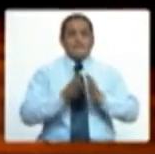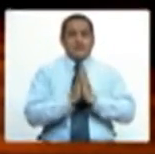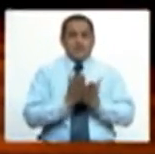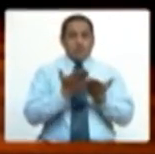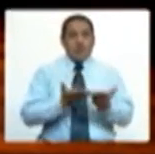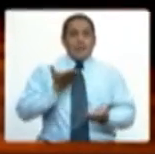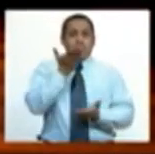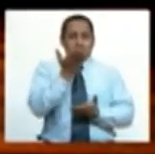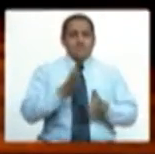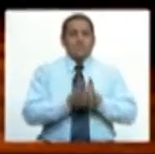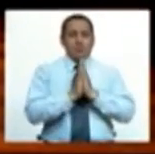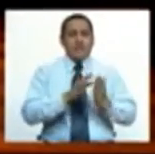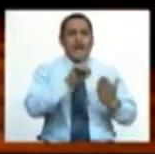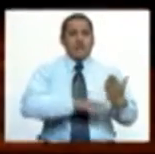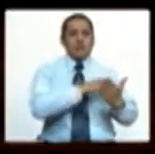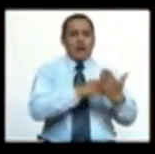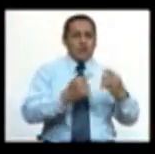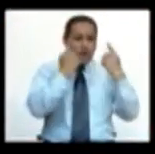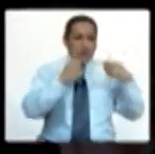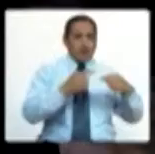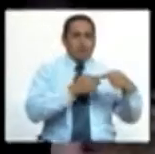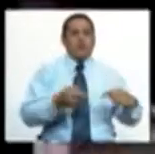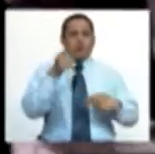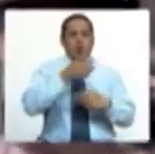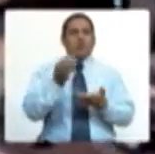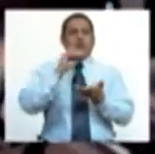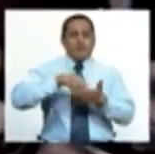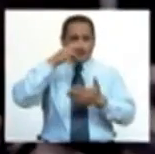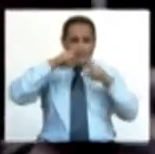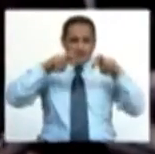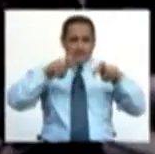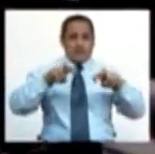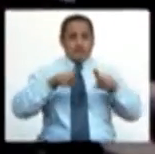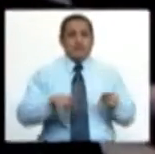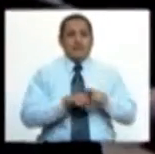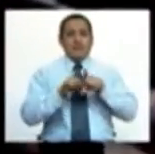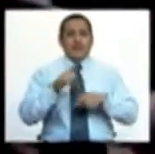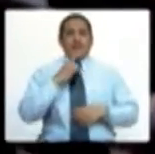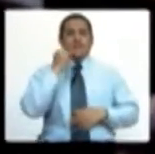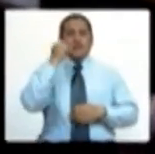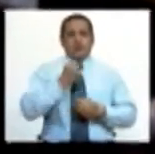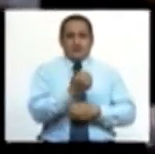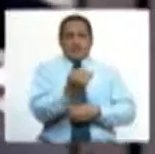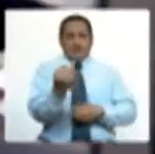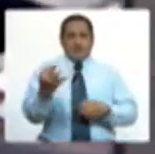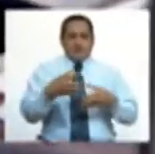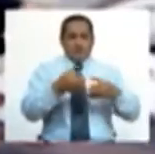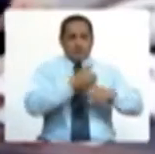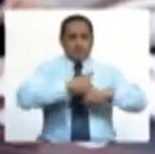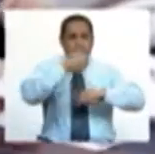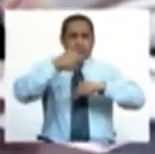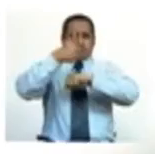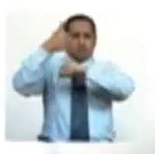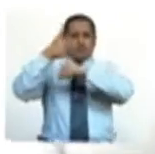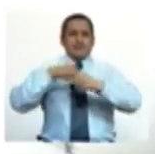esa pluralidad que se puede impugnar una decisión. De hecho, el derecho a la pluralidad de instancias forma